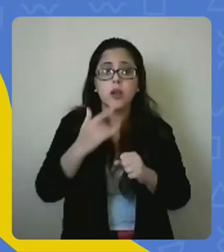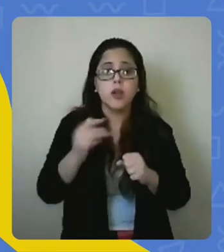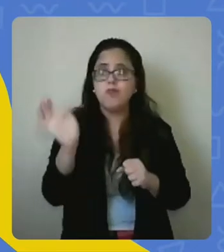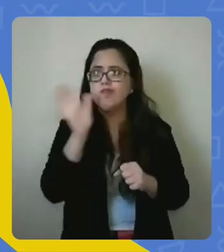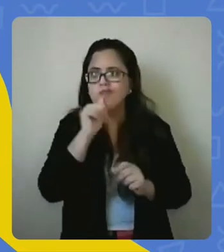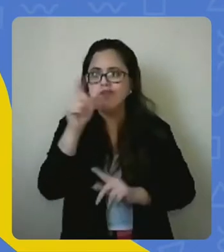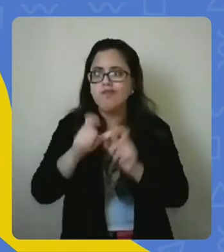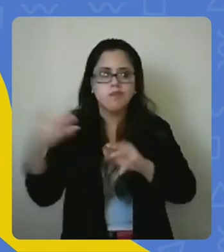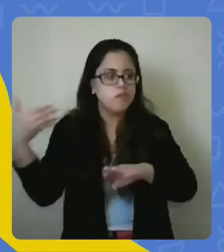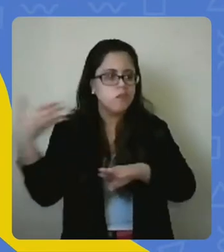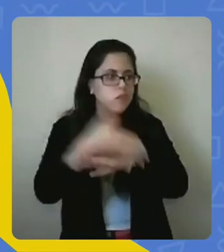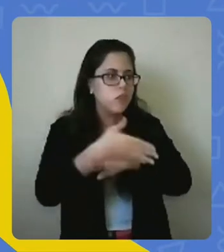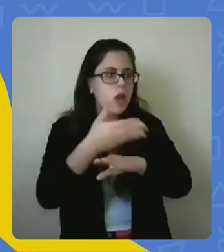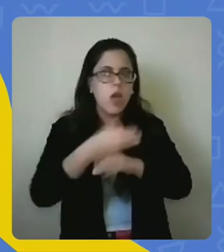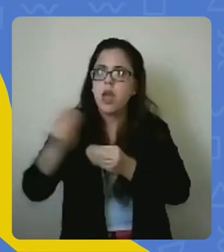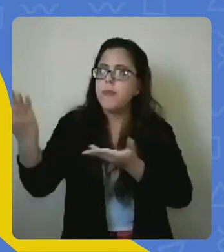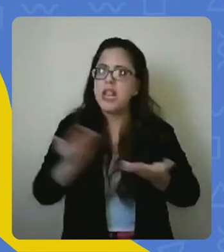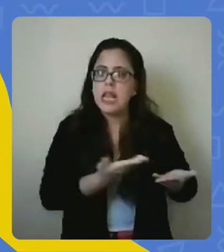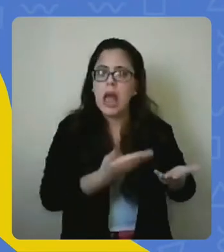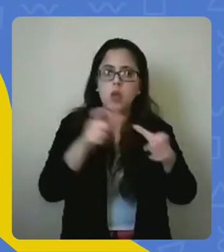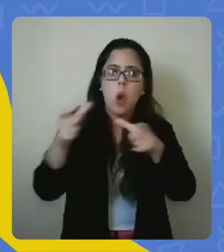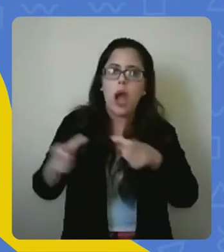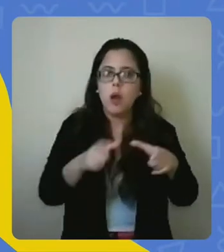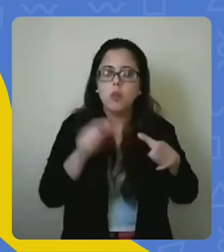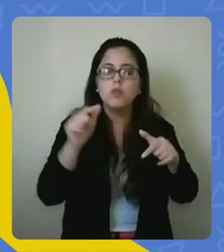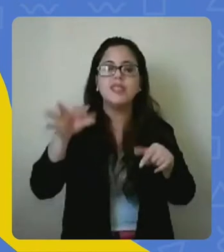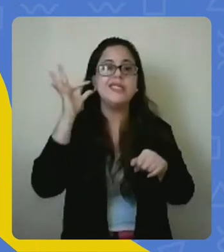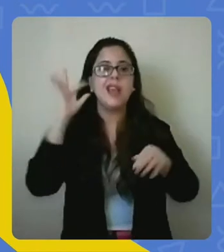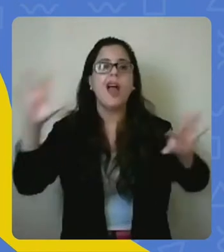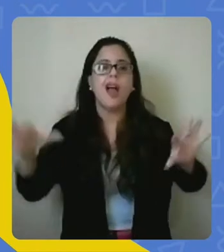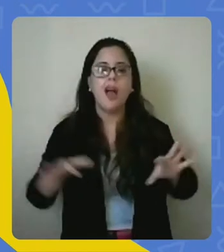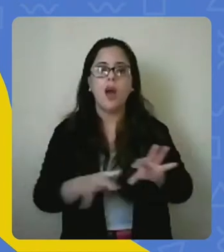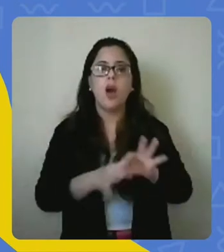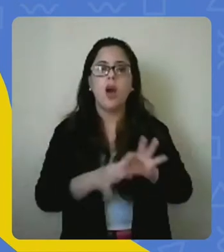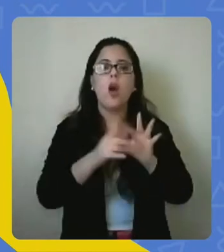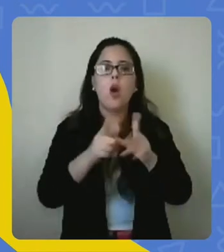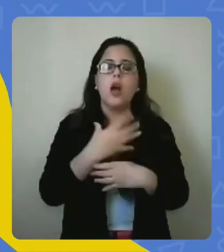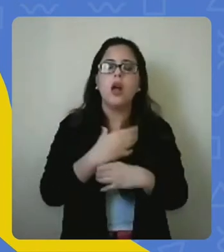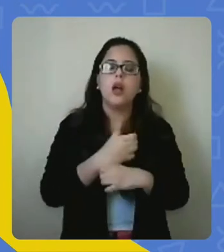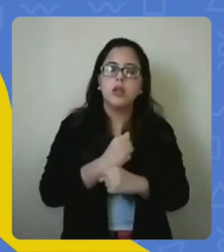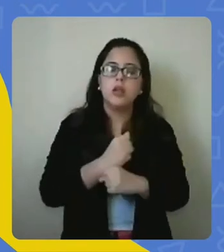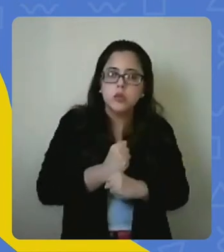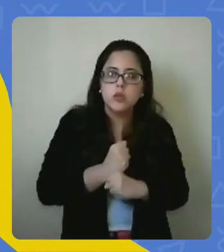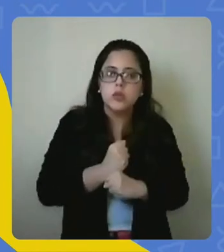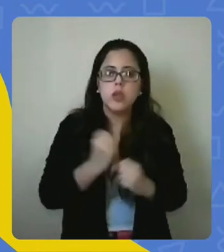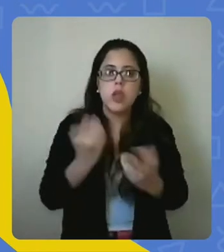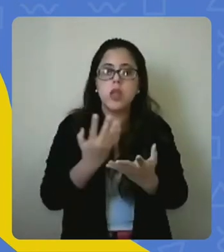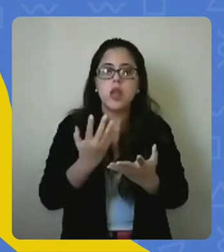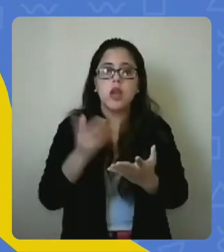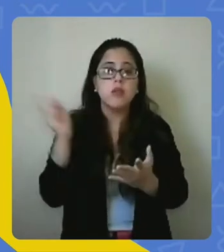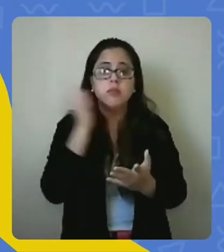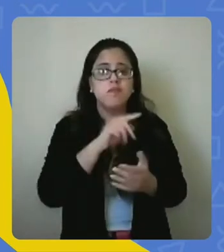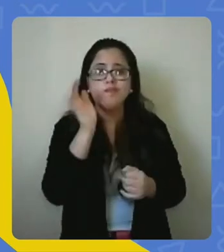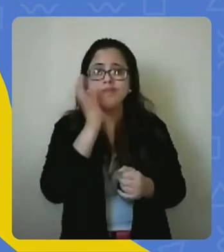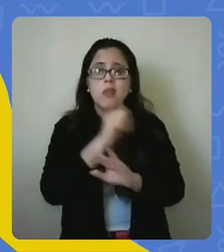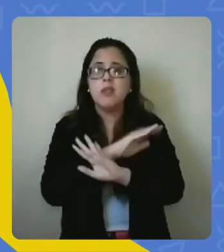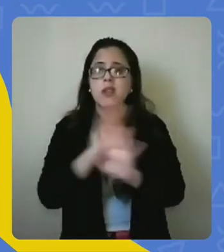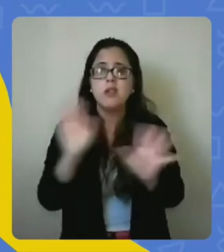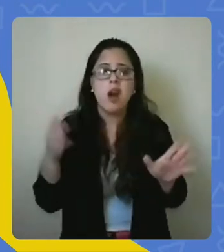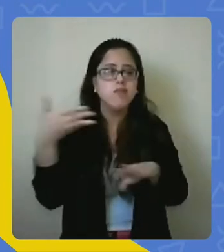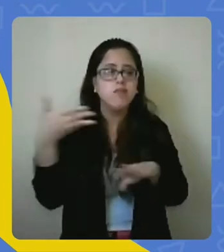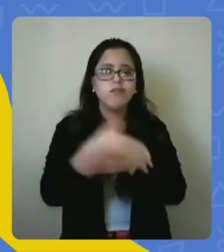invitados, y ella lo relacionó un poco con esta angustia, ¿no?, de que al final no apareció nadie, ¿no? Y entonces uno